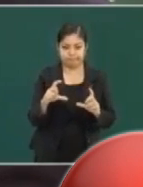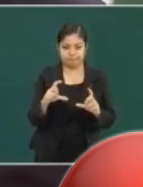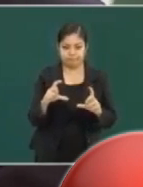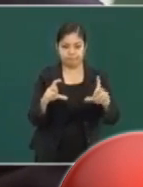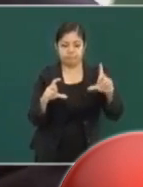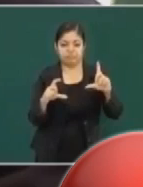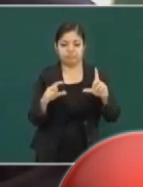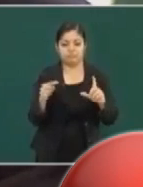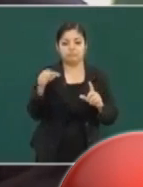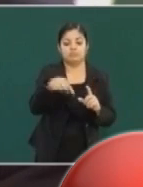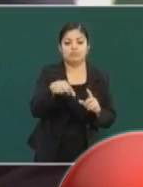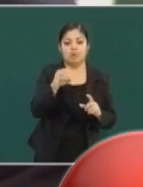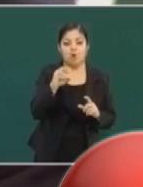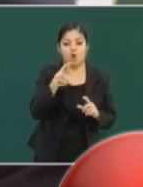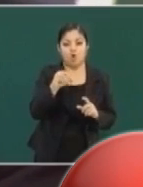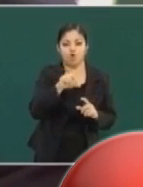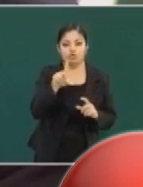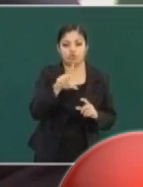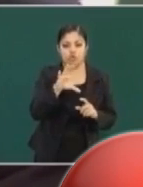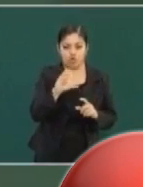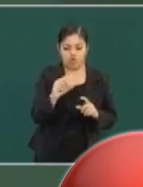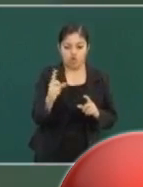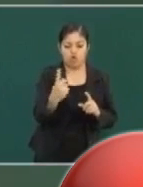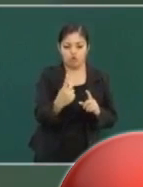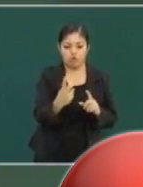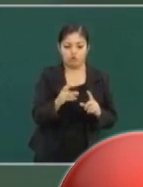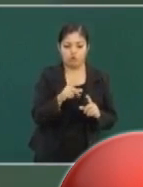Ya se pueden imaginar los otros.